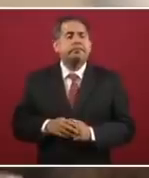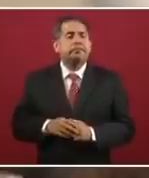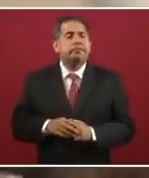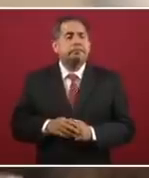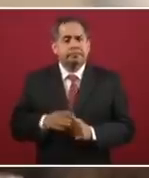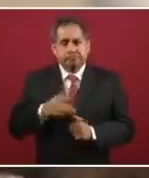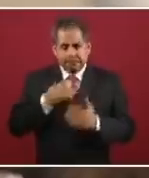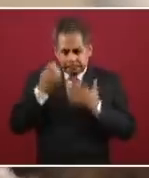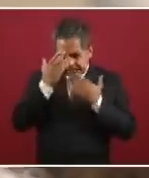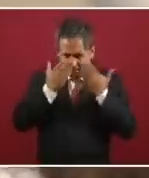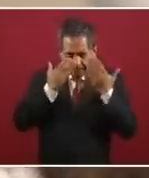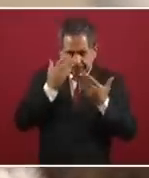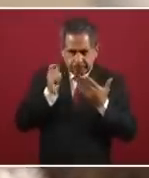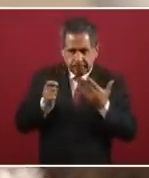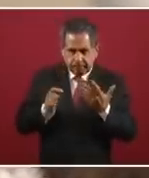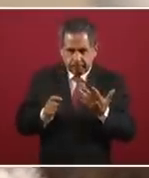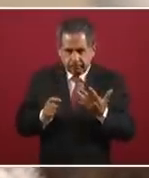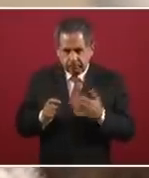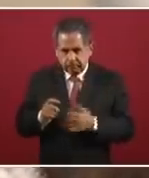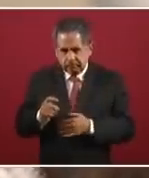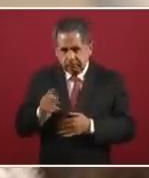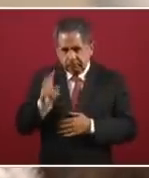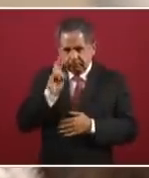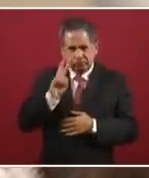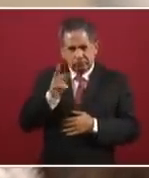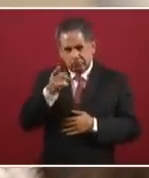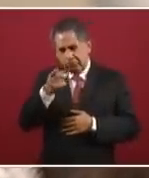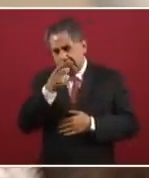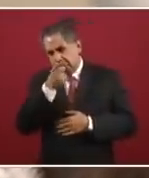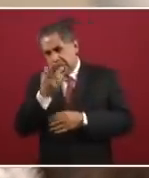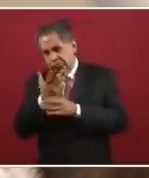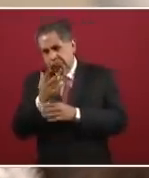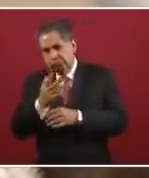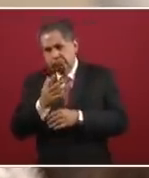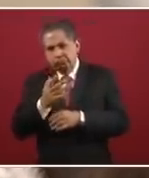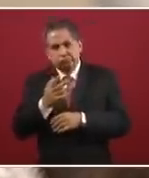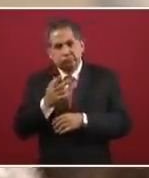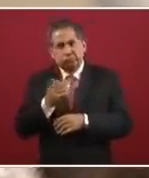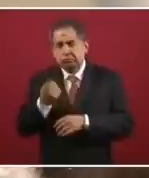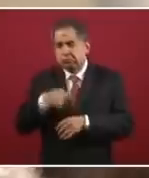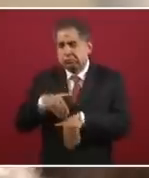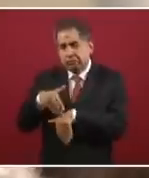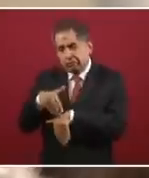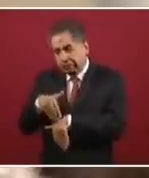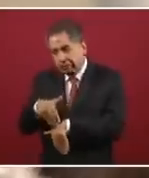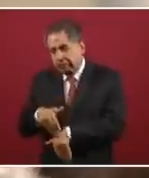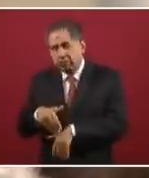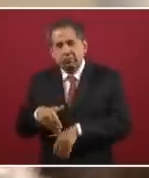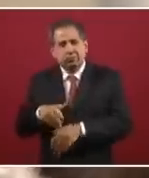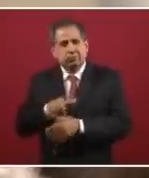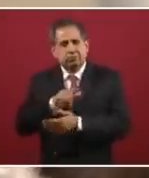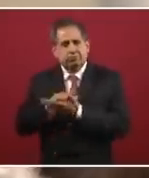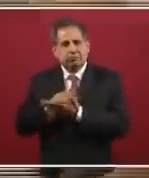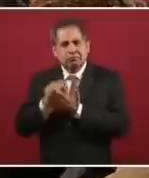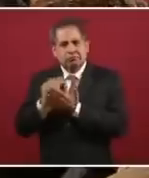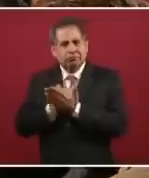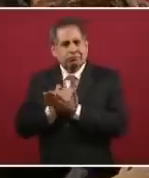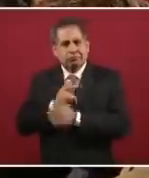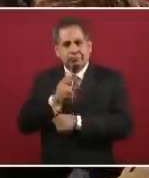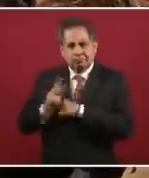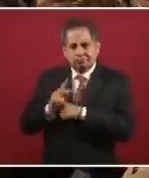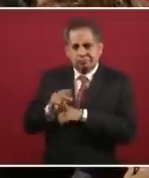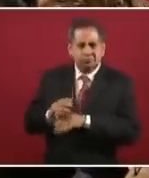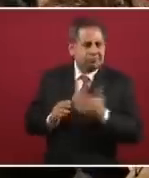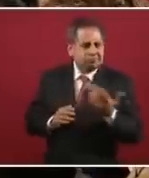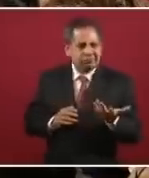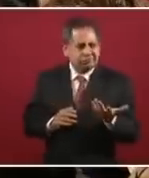hoy, ¿podría usted calificar si hemos sido doblegados en materia migratoria como país?